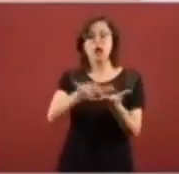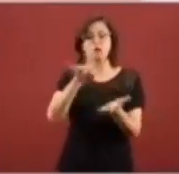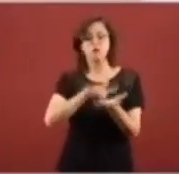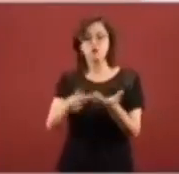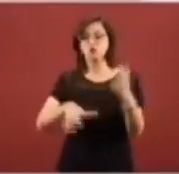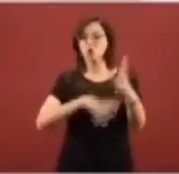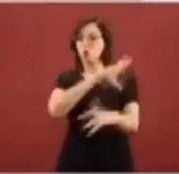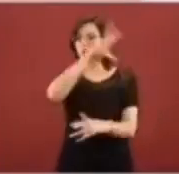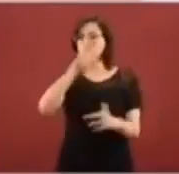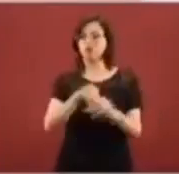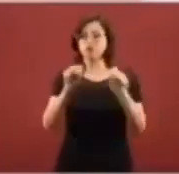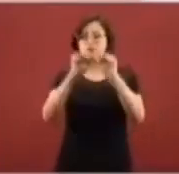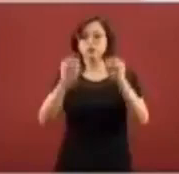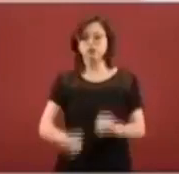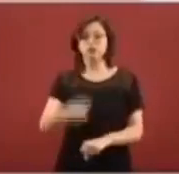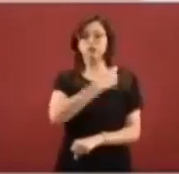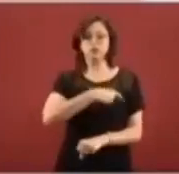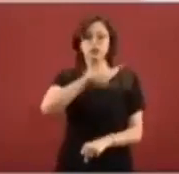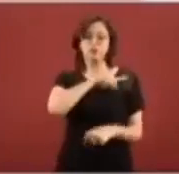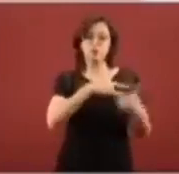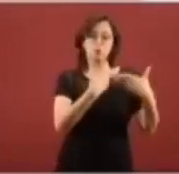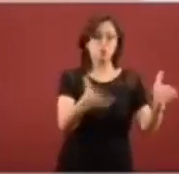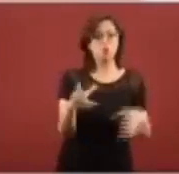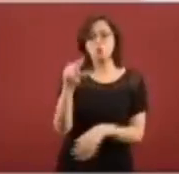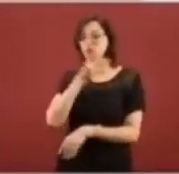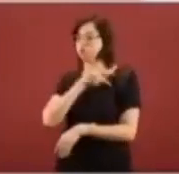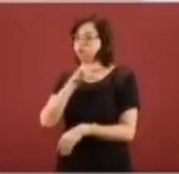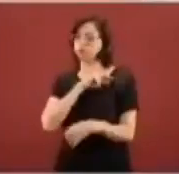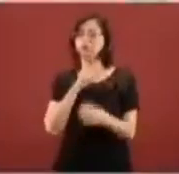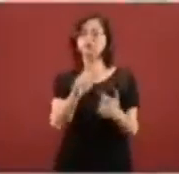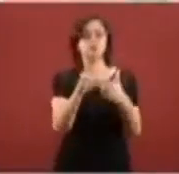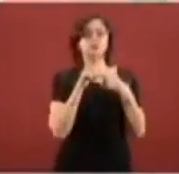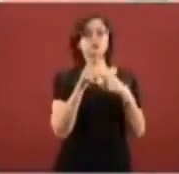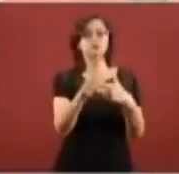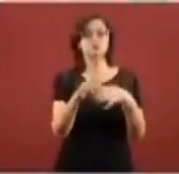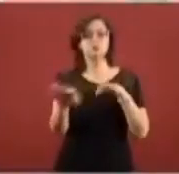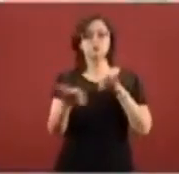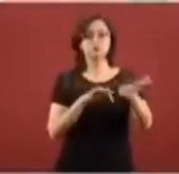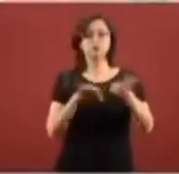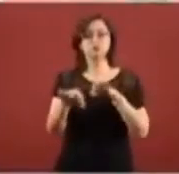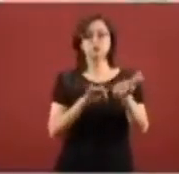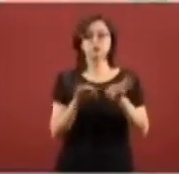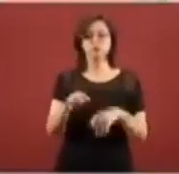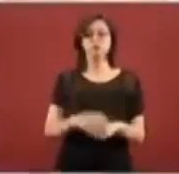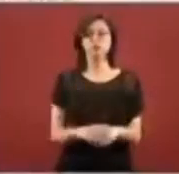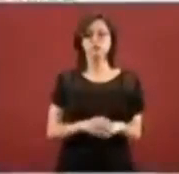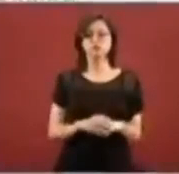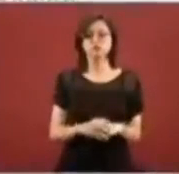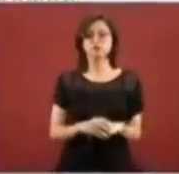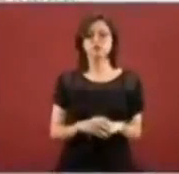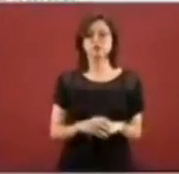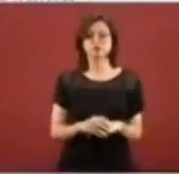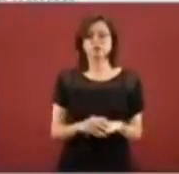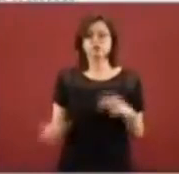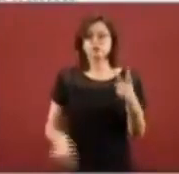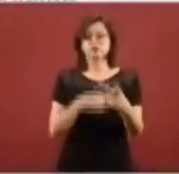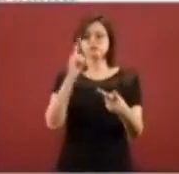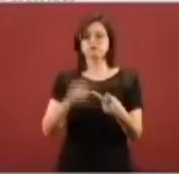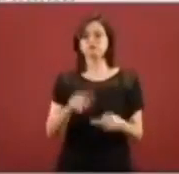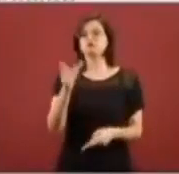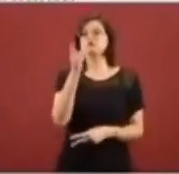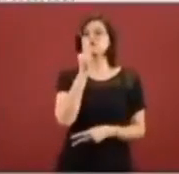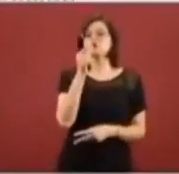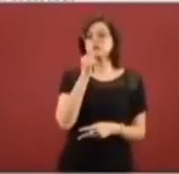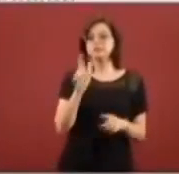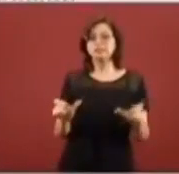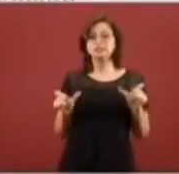sector salud, tanto en el campo público como en el campo privado. También las involucradas en la seguridad pública,